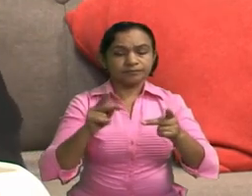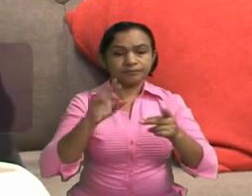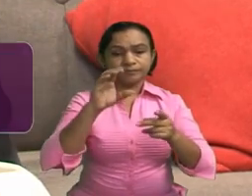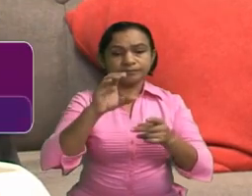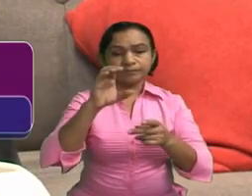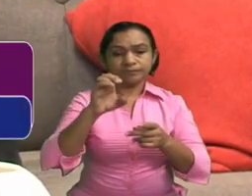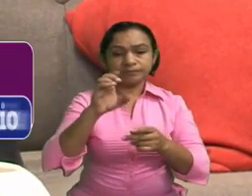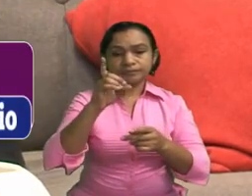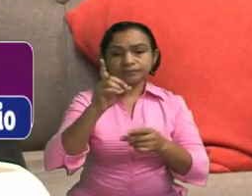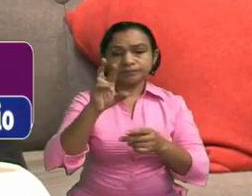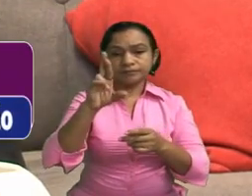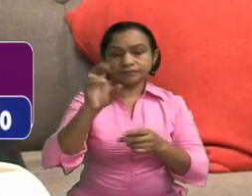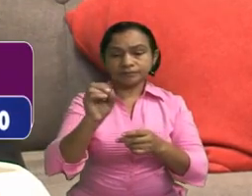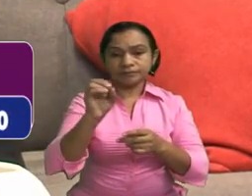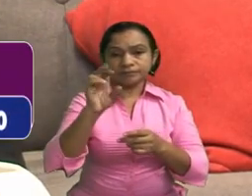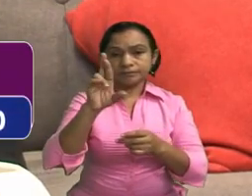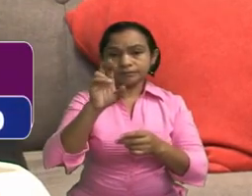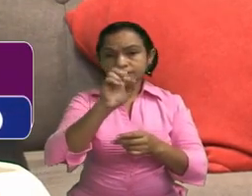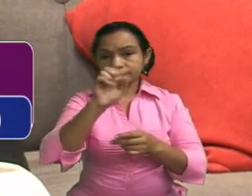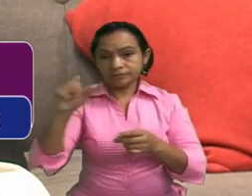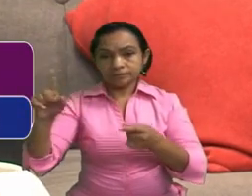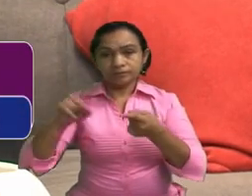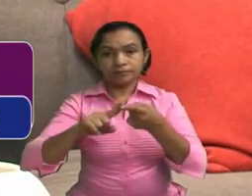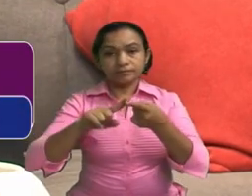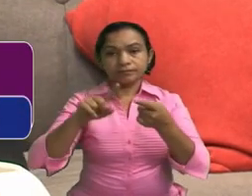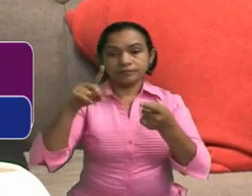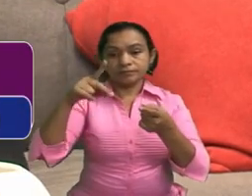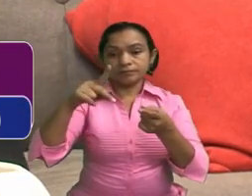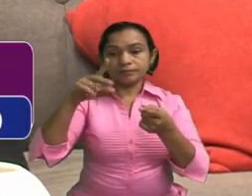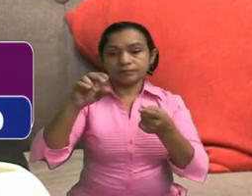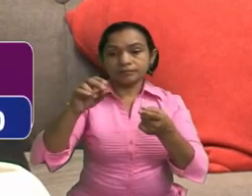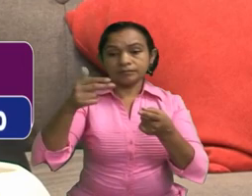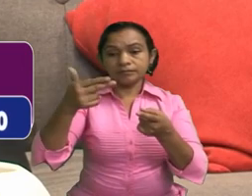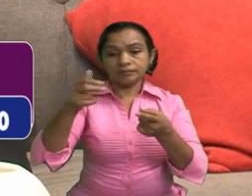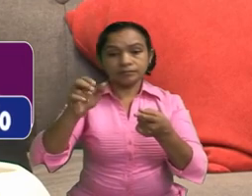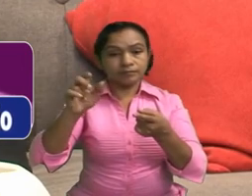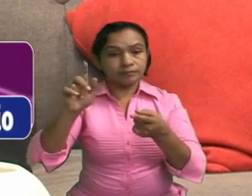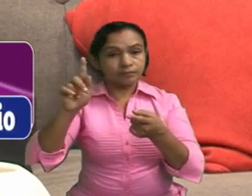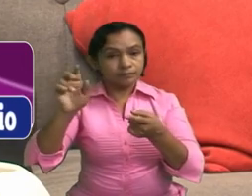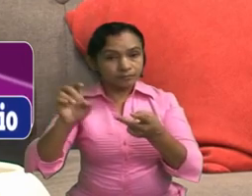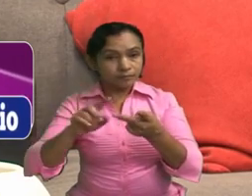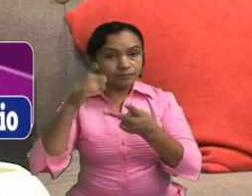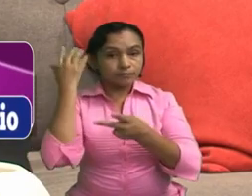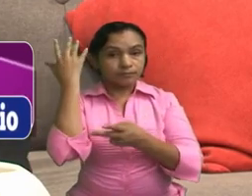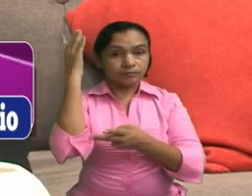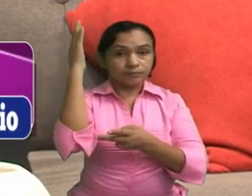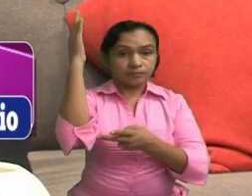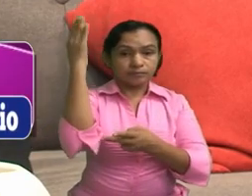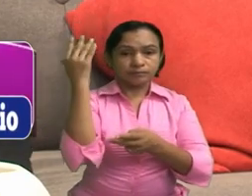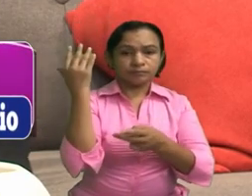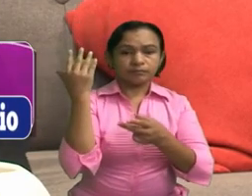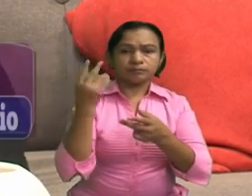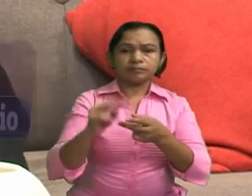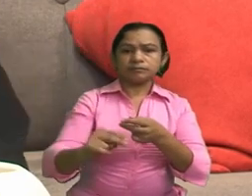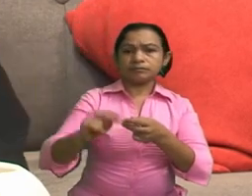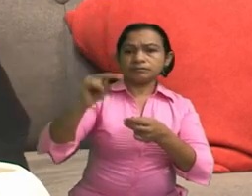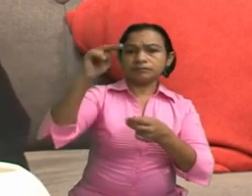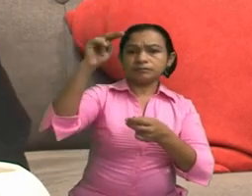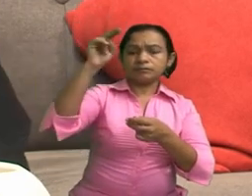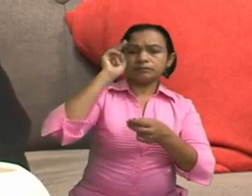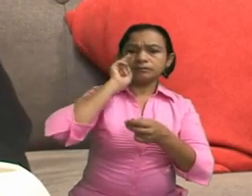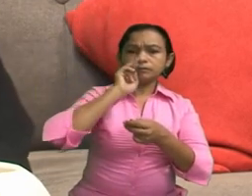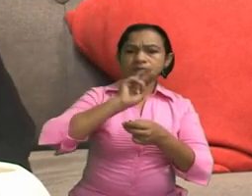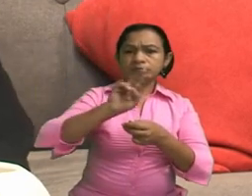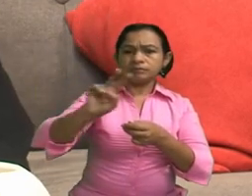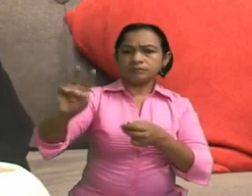o pochote, perdón, pochote, porque el pochote es el prendedizo. Uh-huh. Entonces, uno a veces nos vamos al norte y todo y miramos